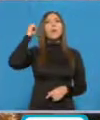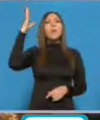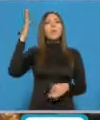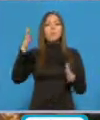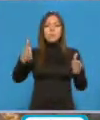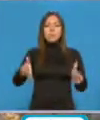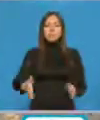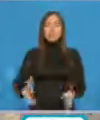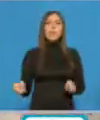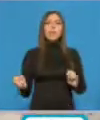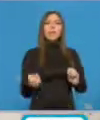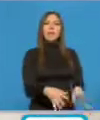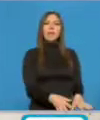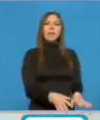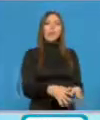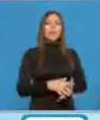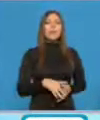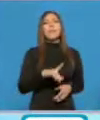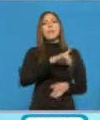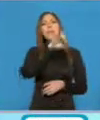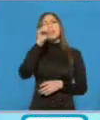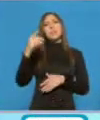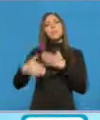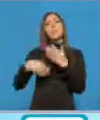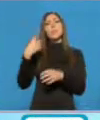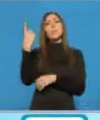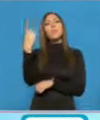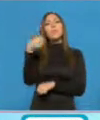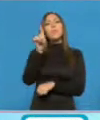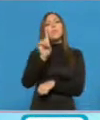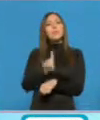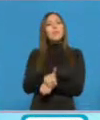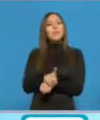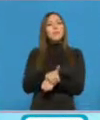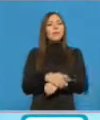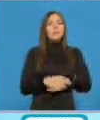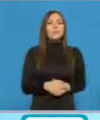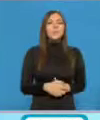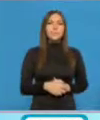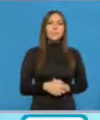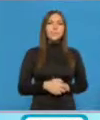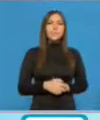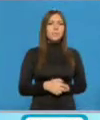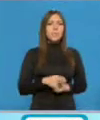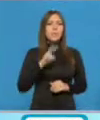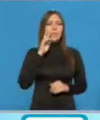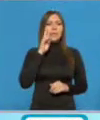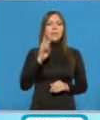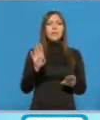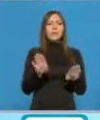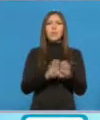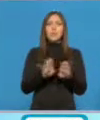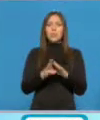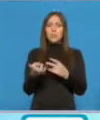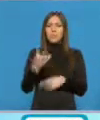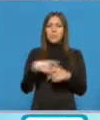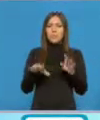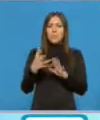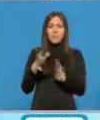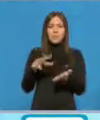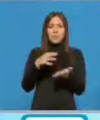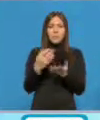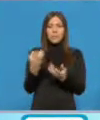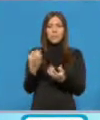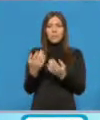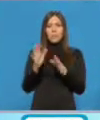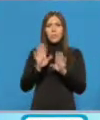queda. Y un día de pronto empezó a salir como fósforo, como